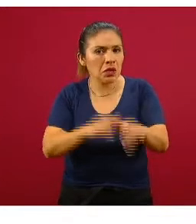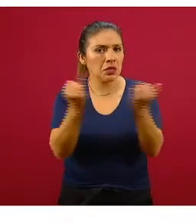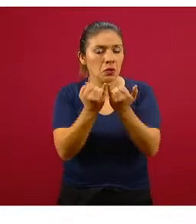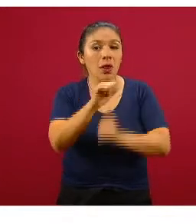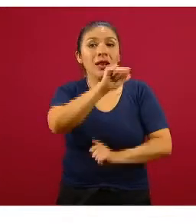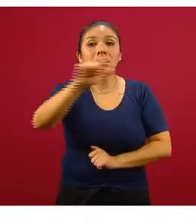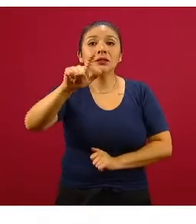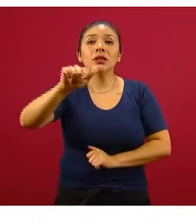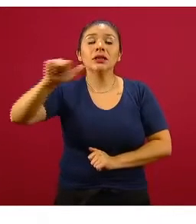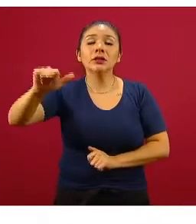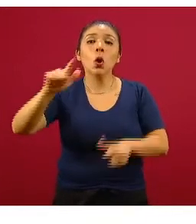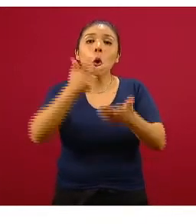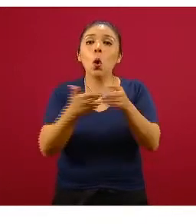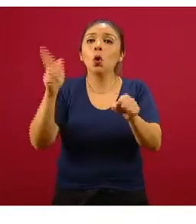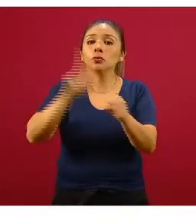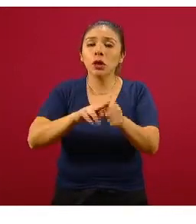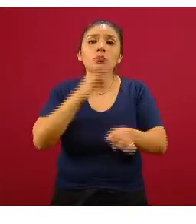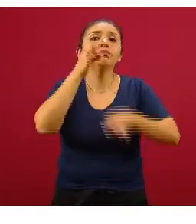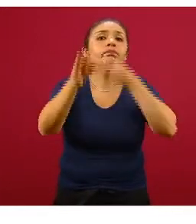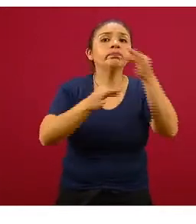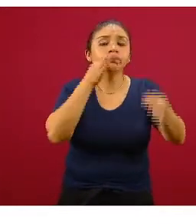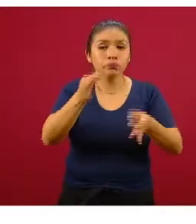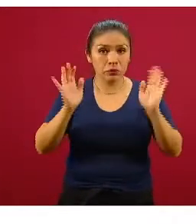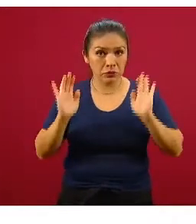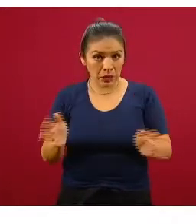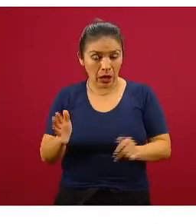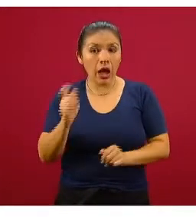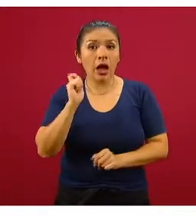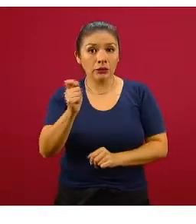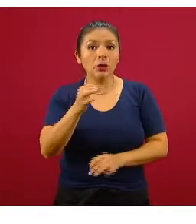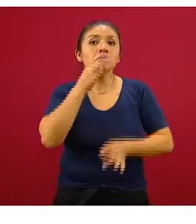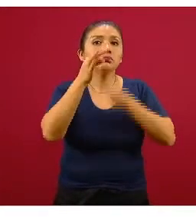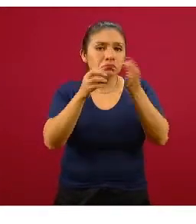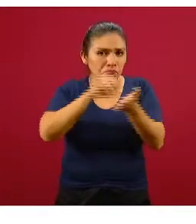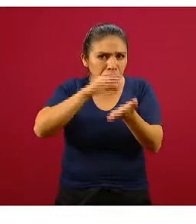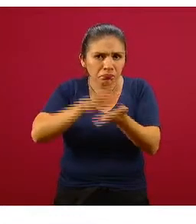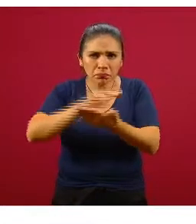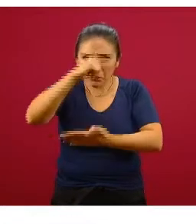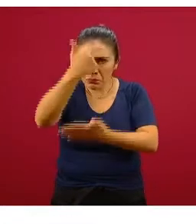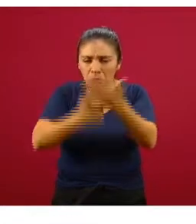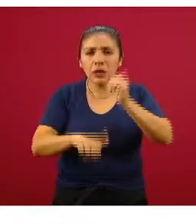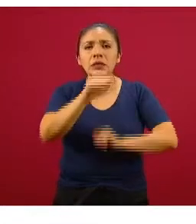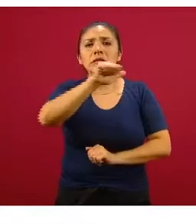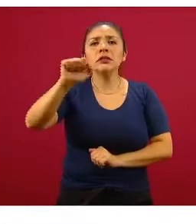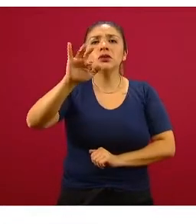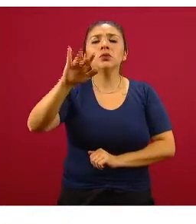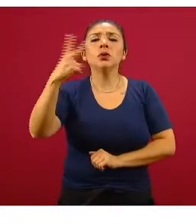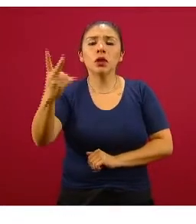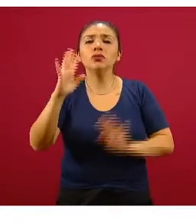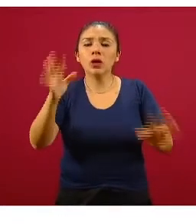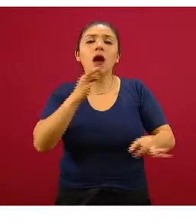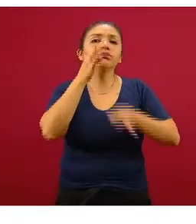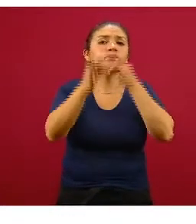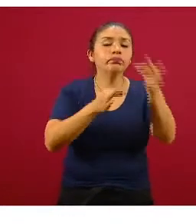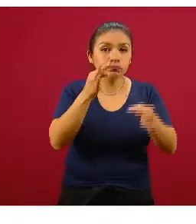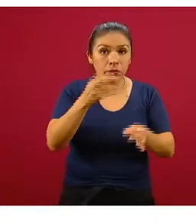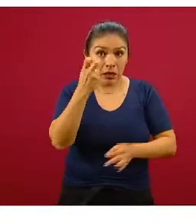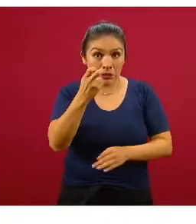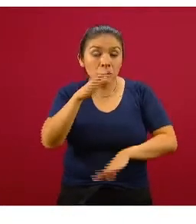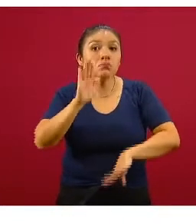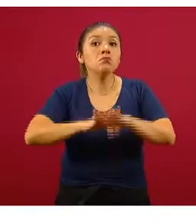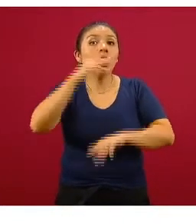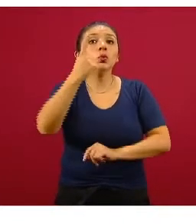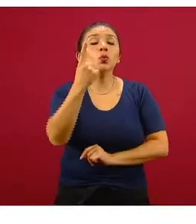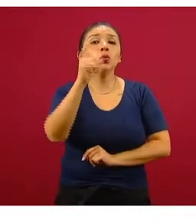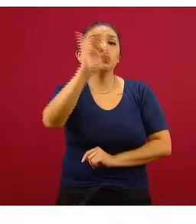676 hospitales son los que han notificado, que son notificantes, y son 652 los que han notificado, lo cual incrementó un